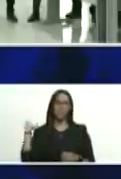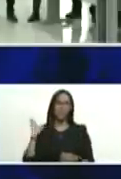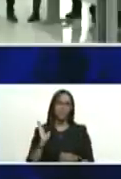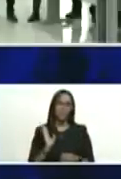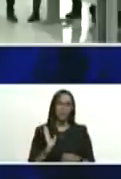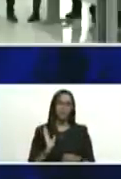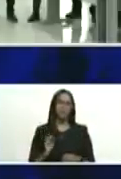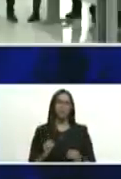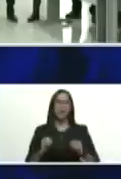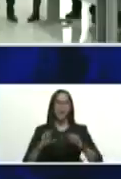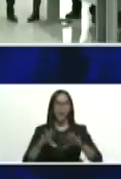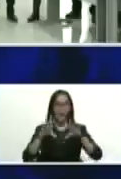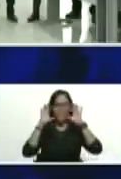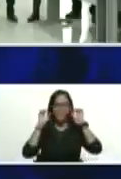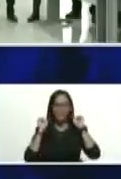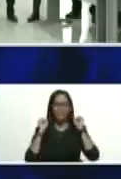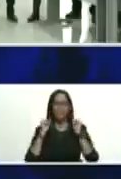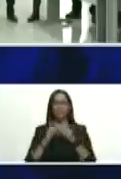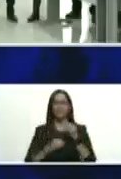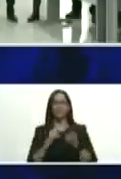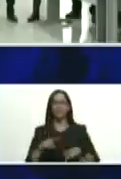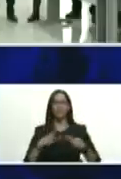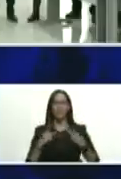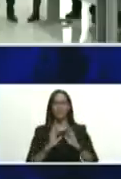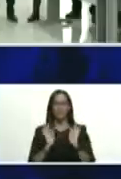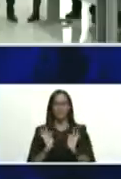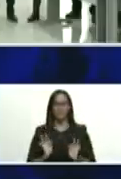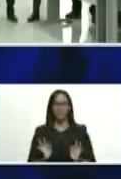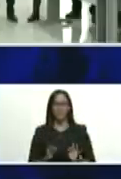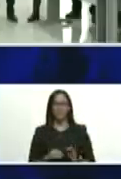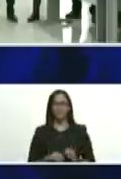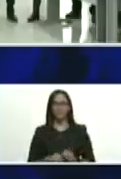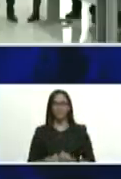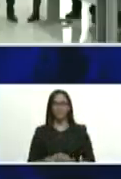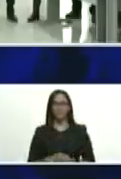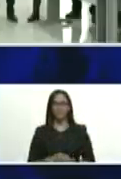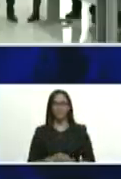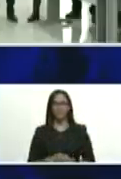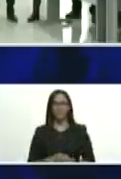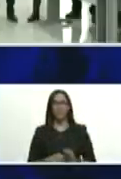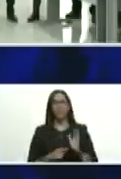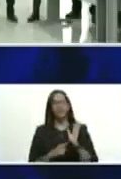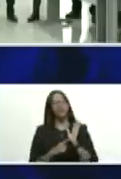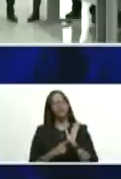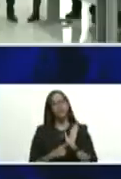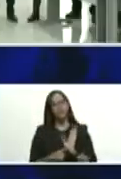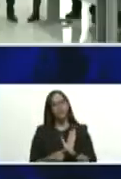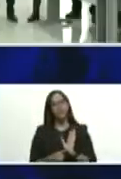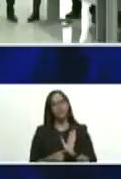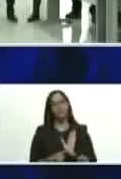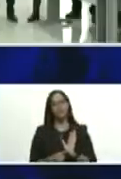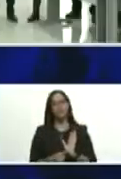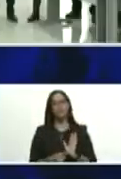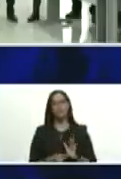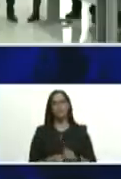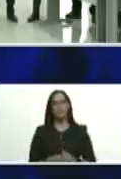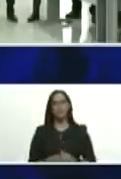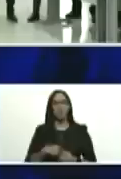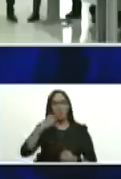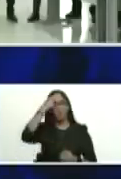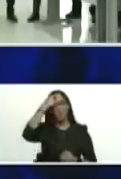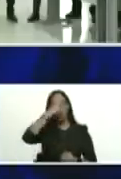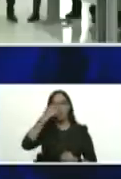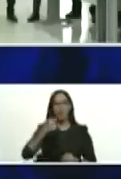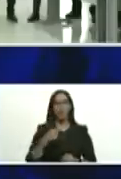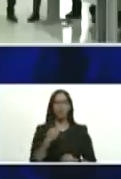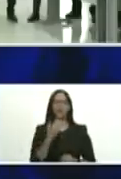a aprender y crear nuevos métodos. Y se demostró que el pueblo es algo